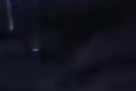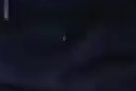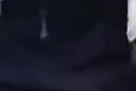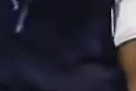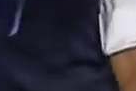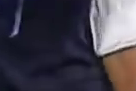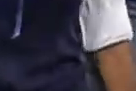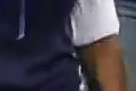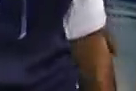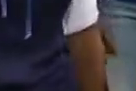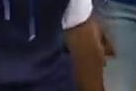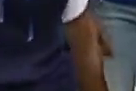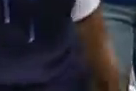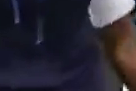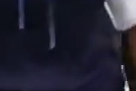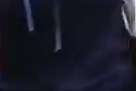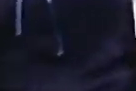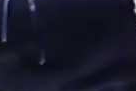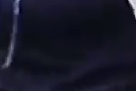¡Vamos, Nico!